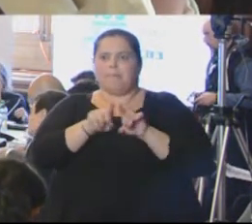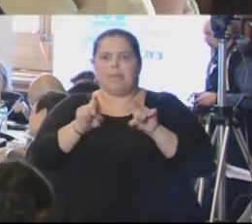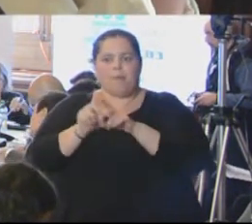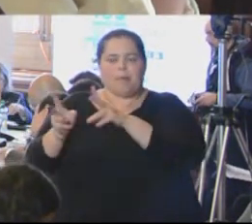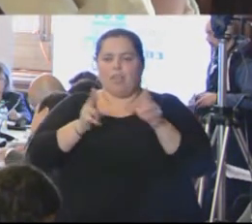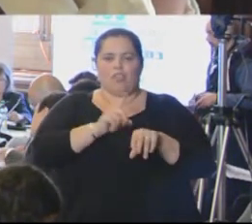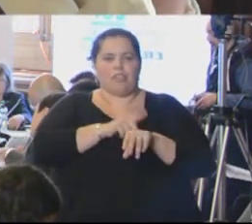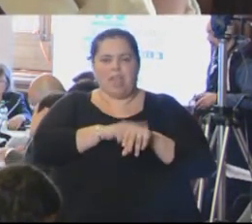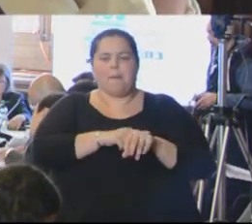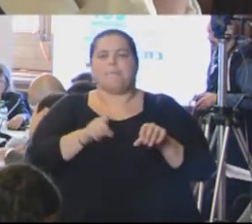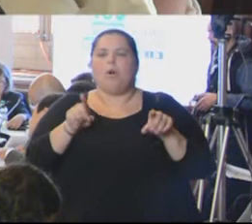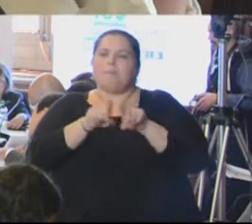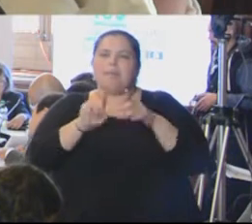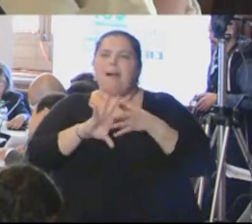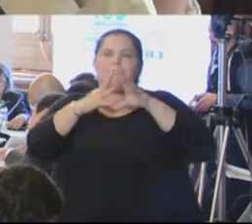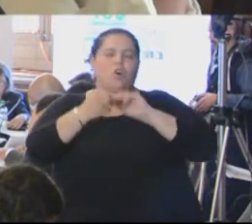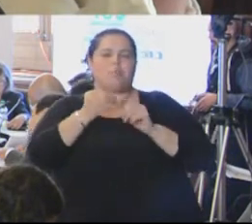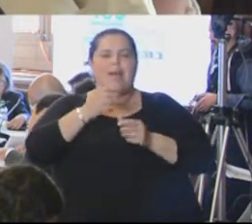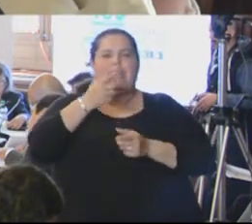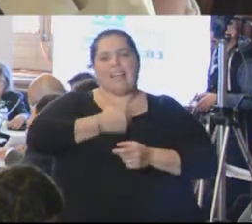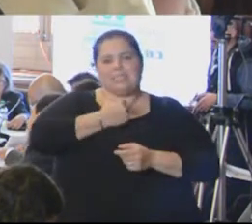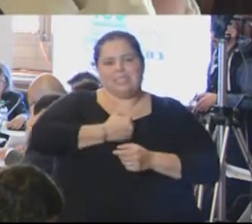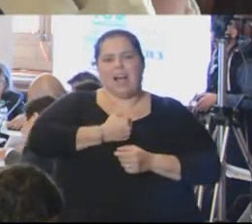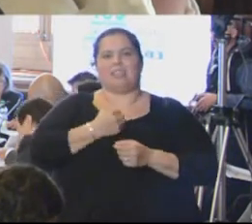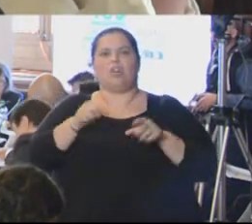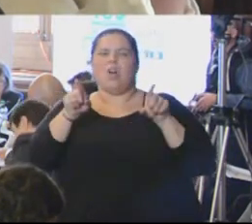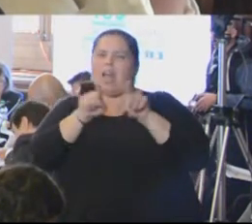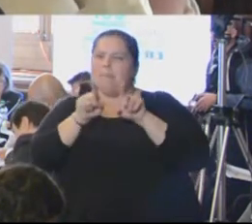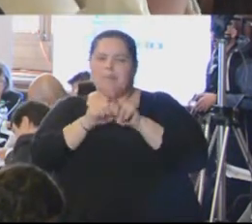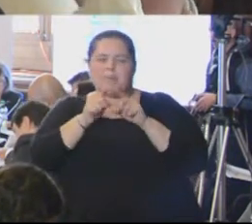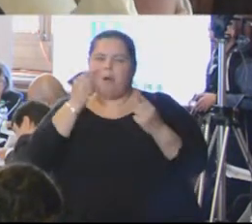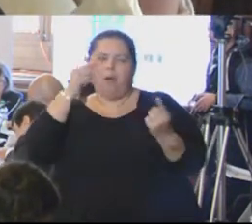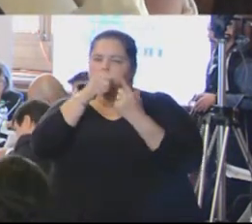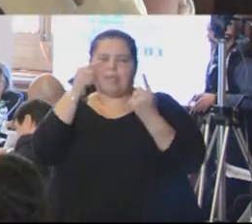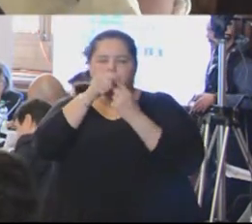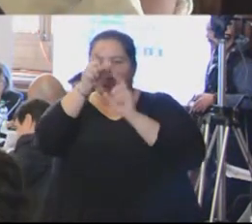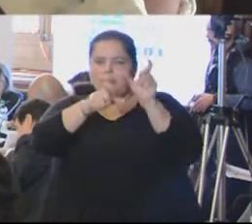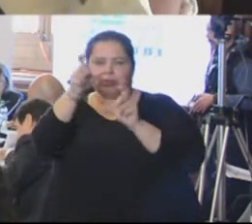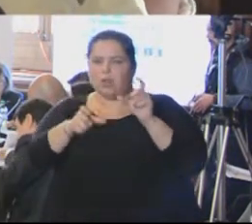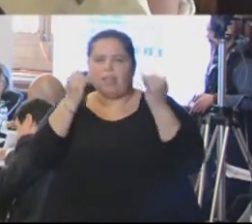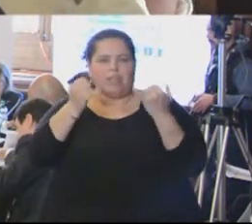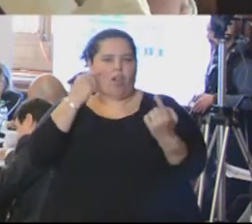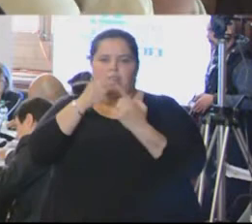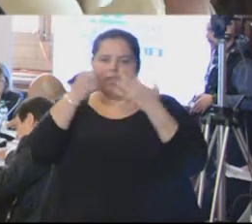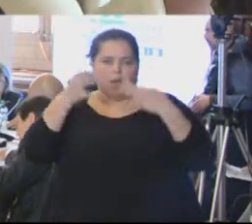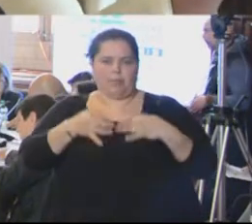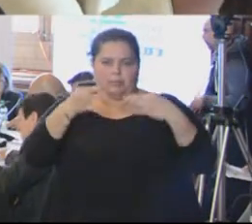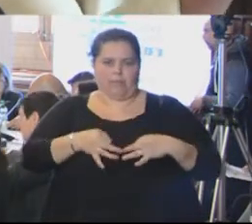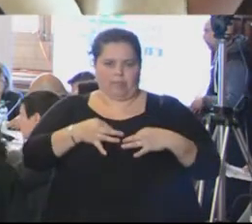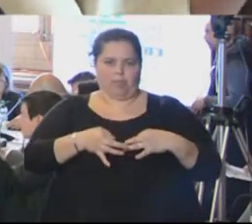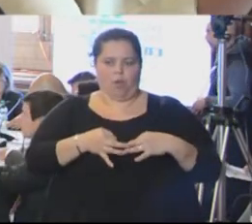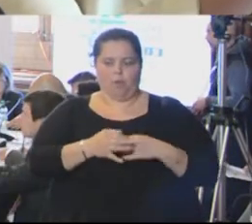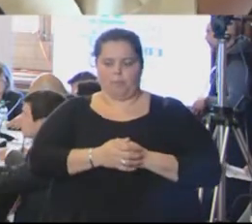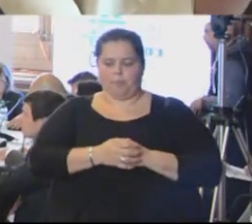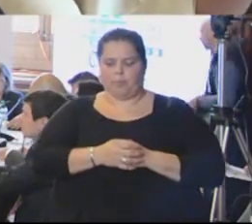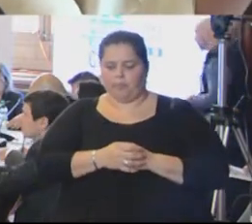modos de ejecución similares, por actores indeterminados y con fines específicos. A pesar de este grave